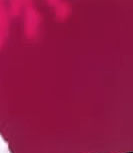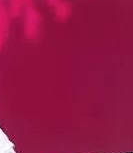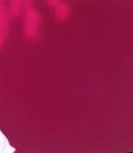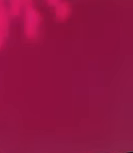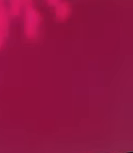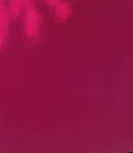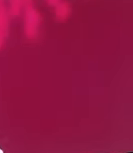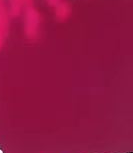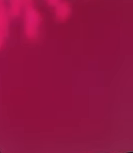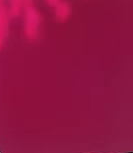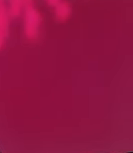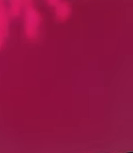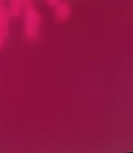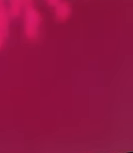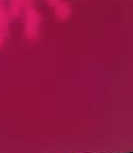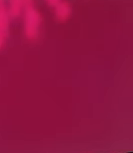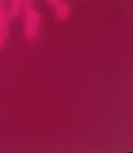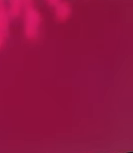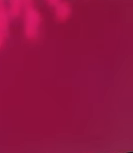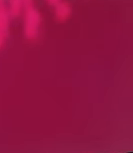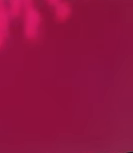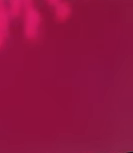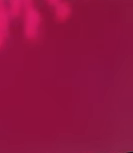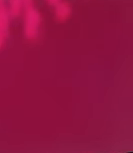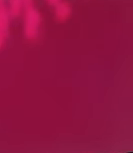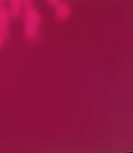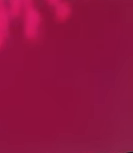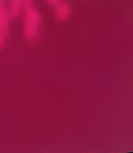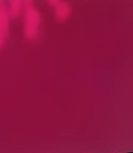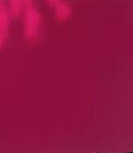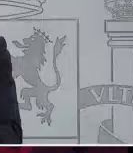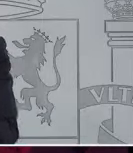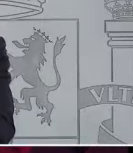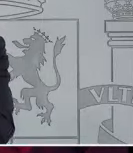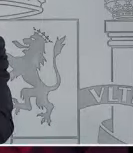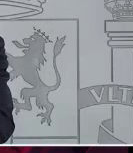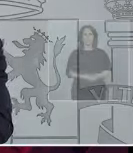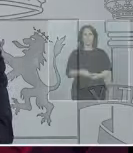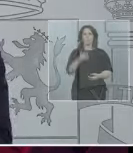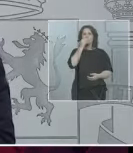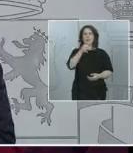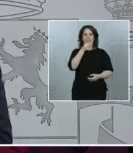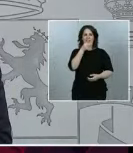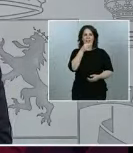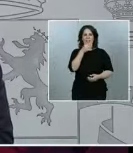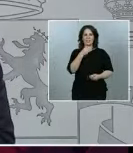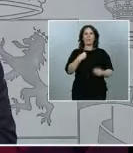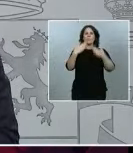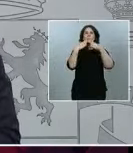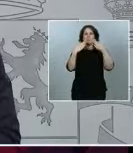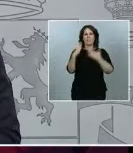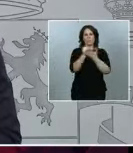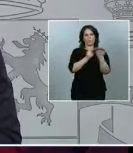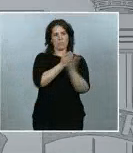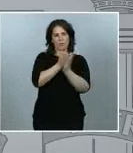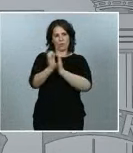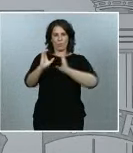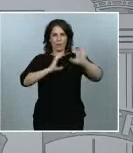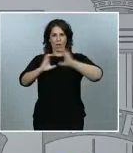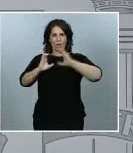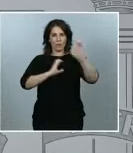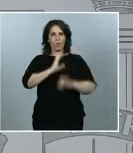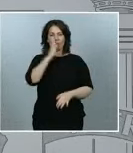2 en punto de la tarde nos vamos en directo a moncloa donde comparece a esta hora pedro sánchez después de esa videoconferencia con los presidentes autonómicos acudir a